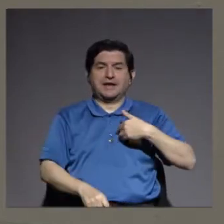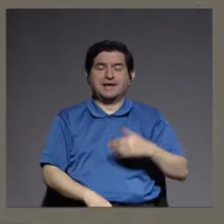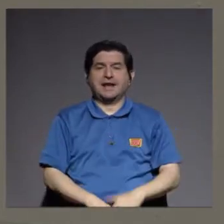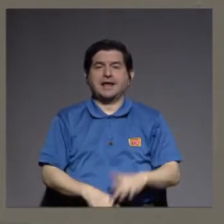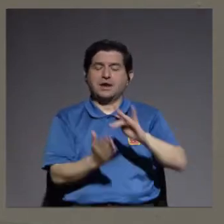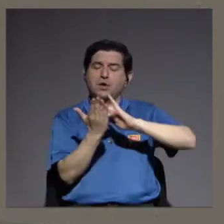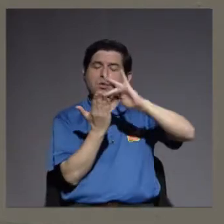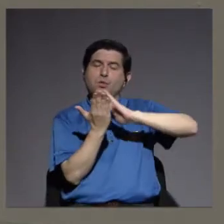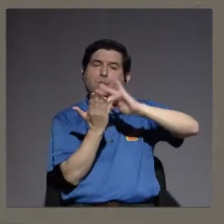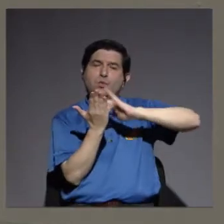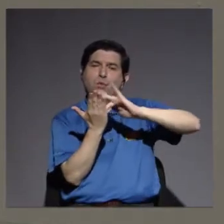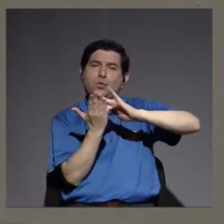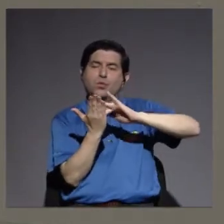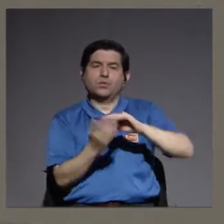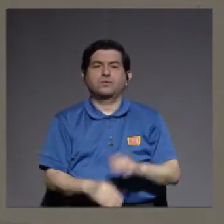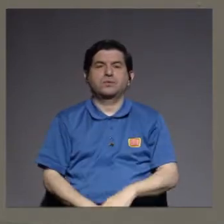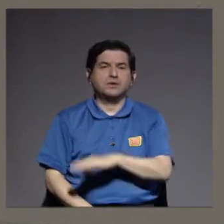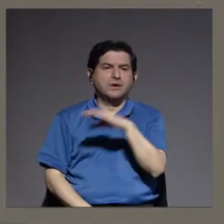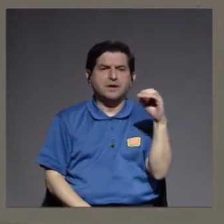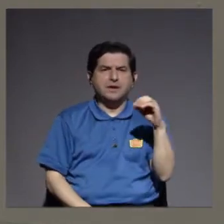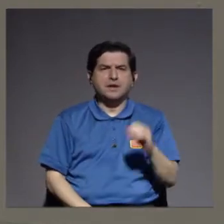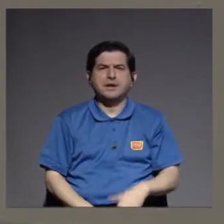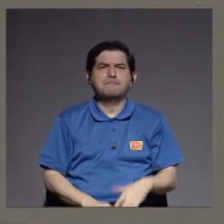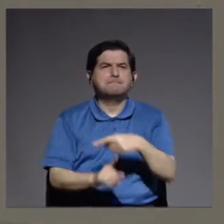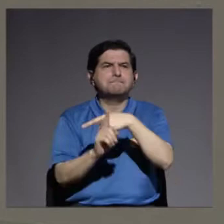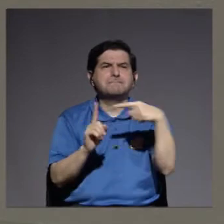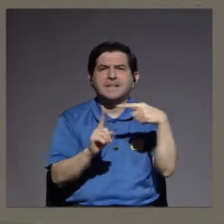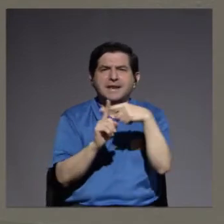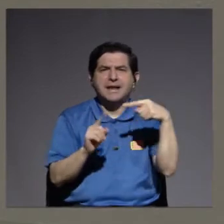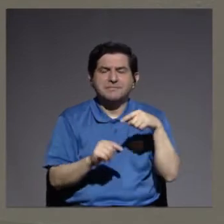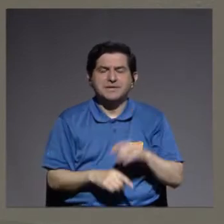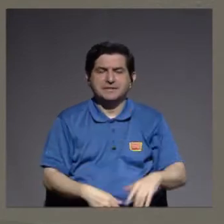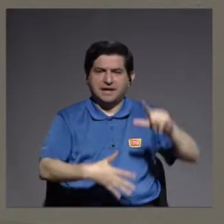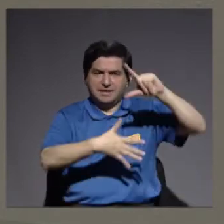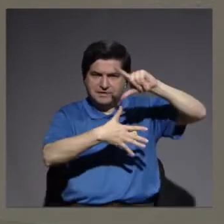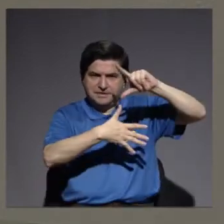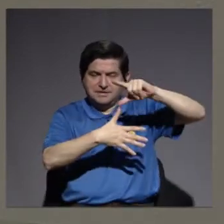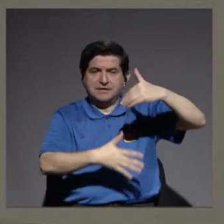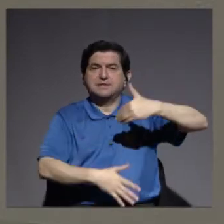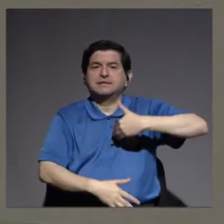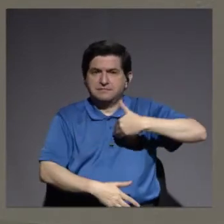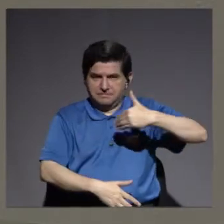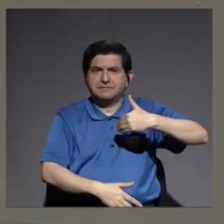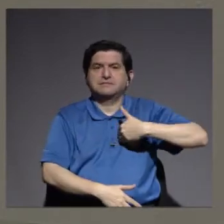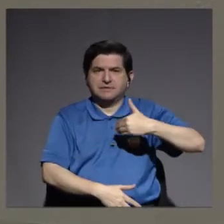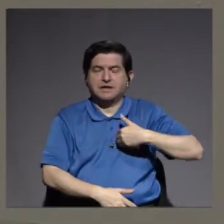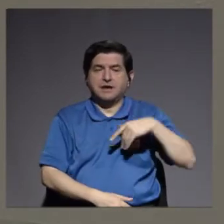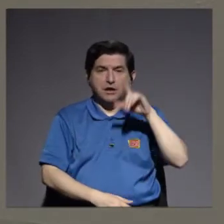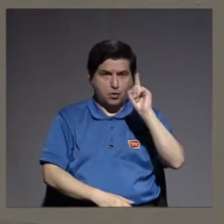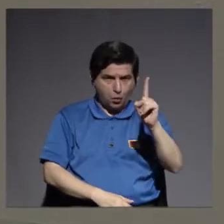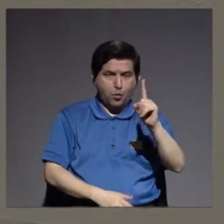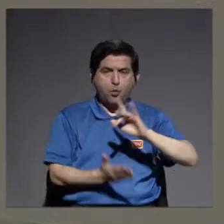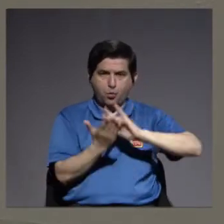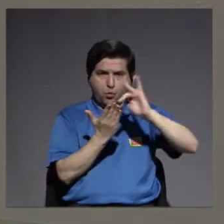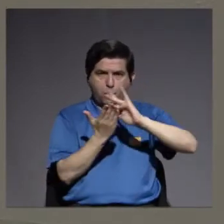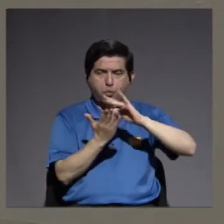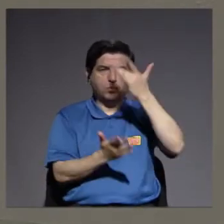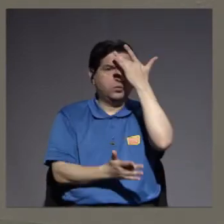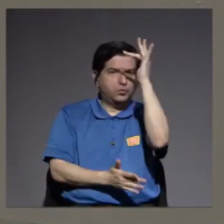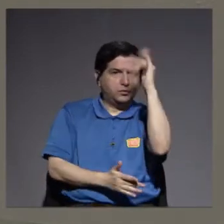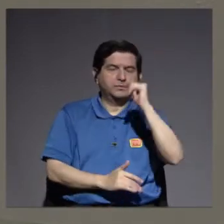teléfonos móviles, y cerca de la mitad de estos en Latinoamérica tienen un teléfono móvil